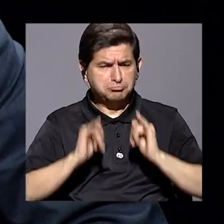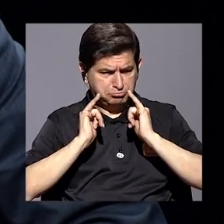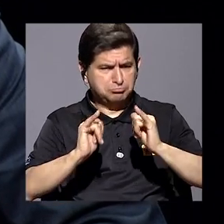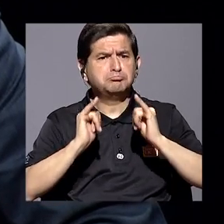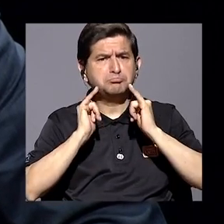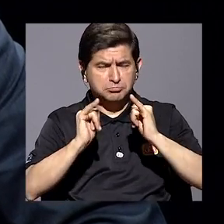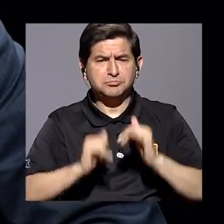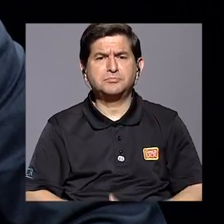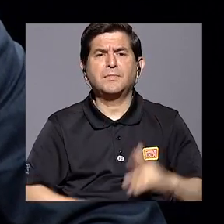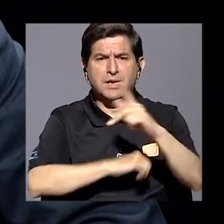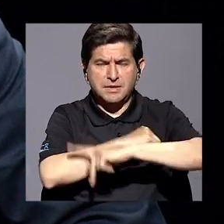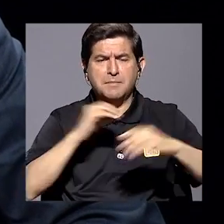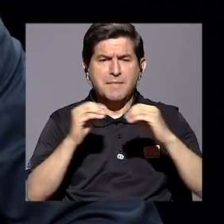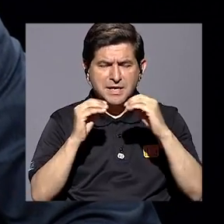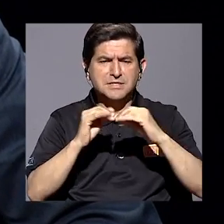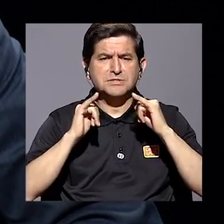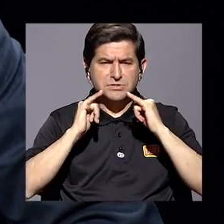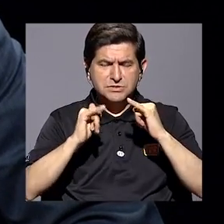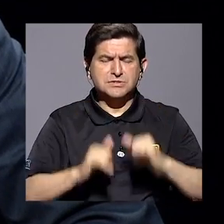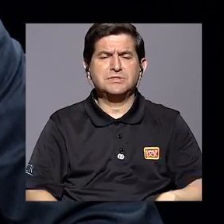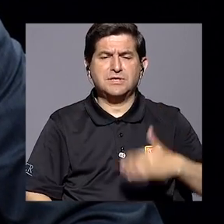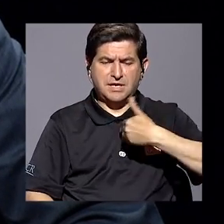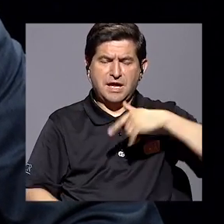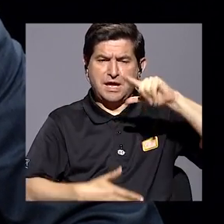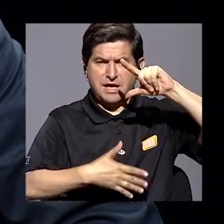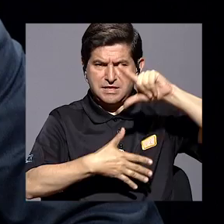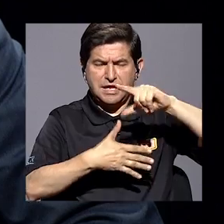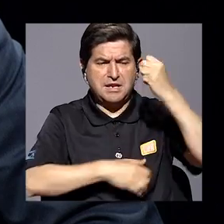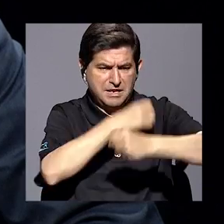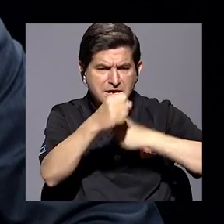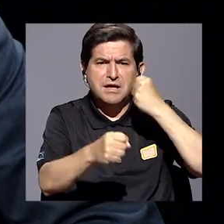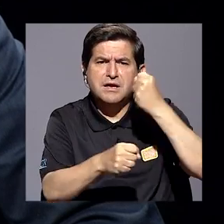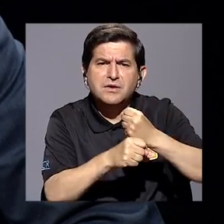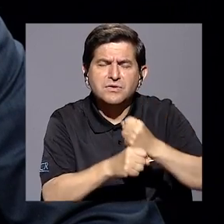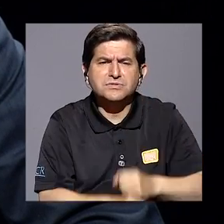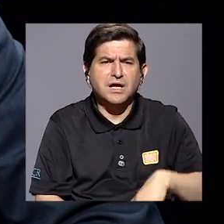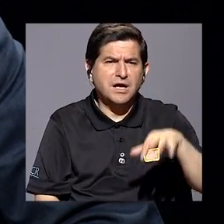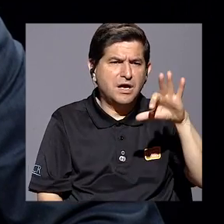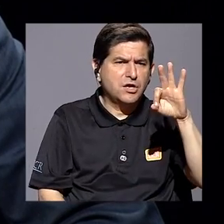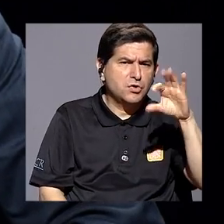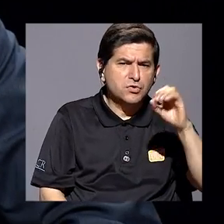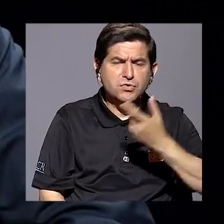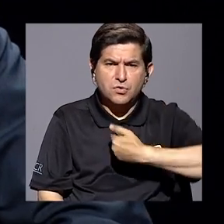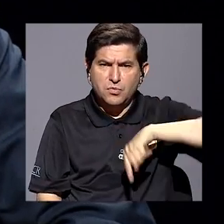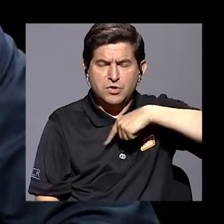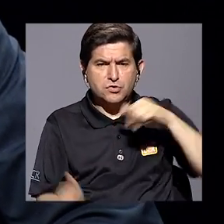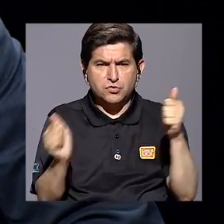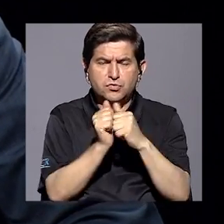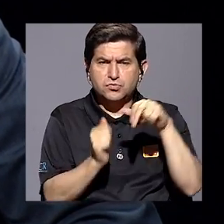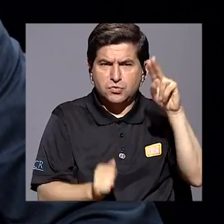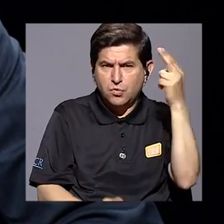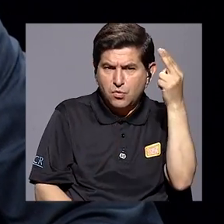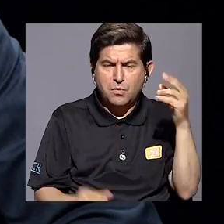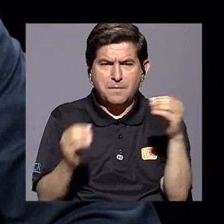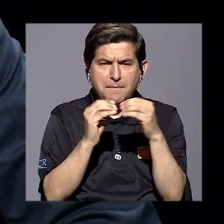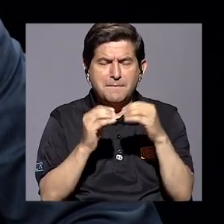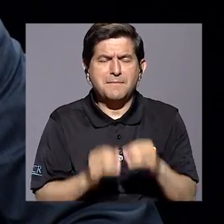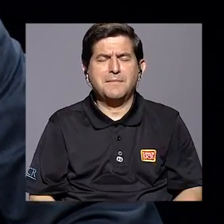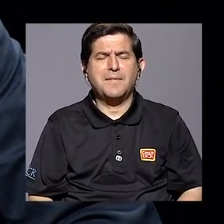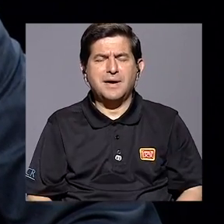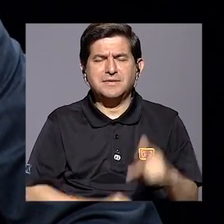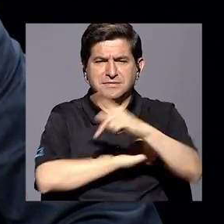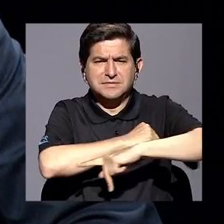igualitario de ser de los países más igualitarios de américa latina' allá por los años 90 éramos junto con uruguay el país más igualitario